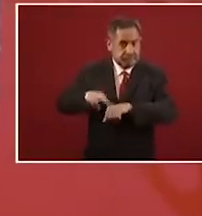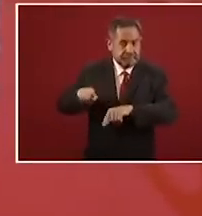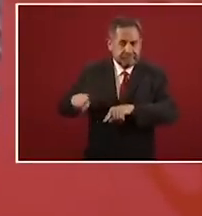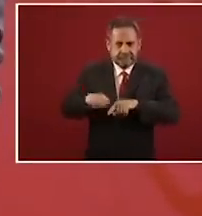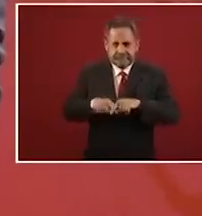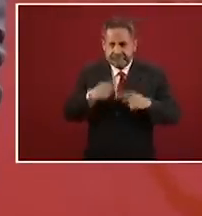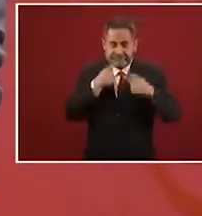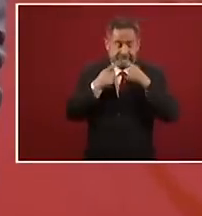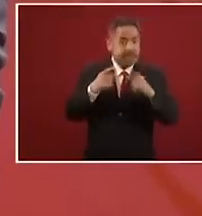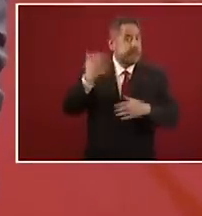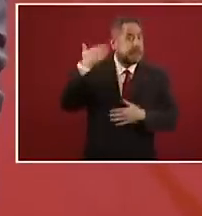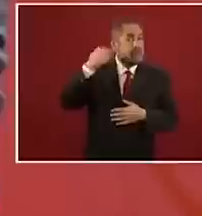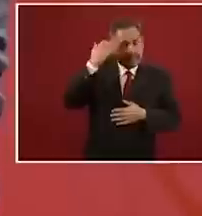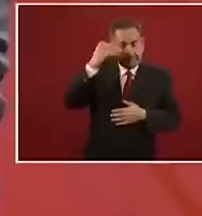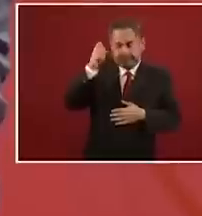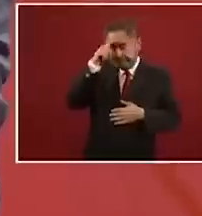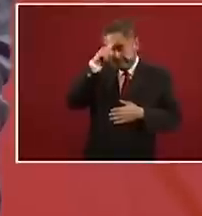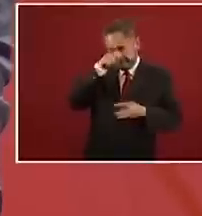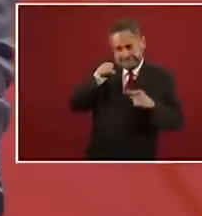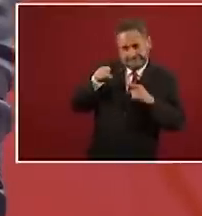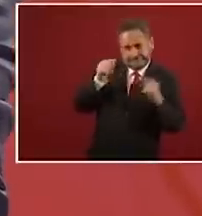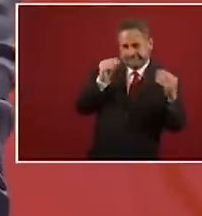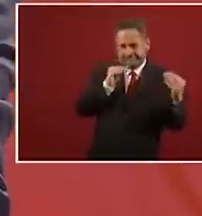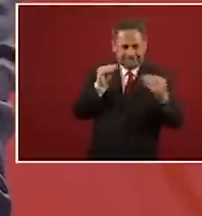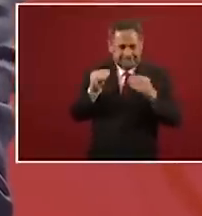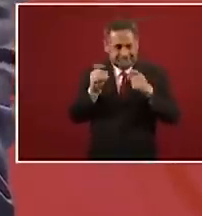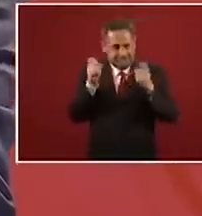muy polémica de